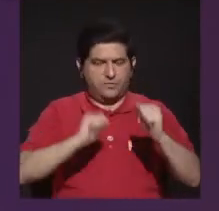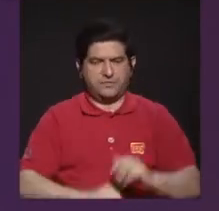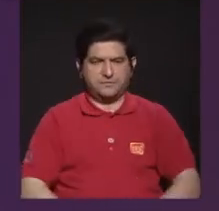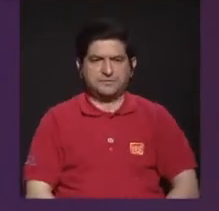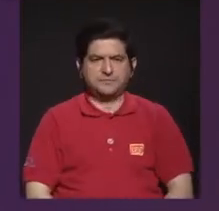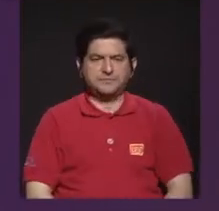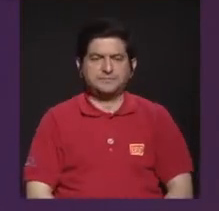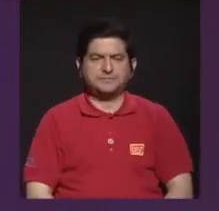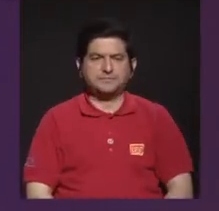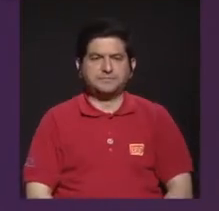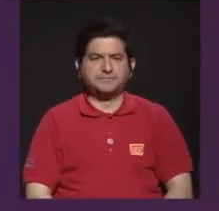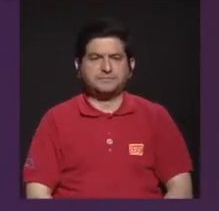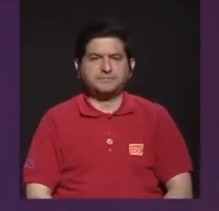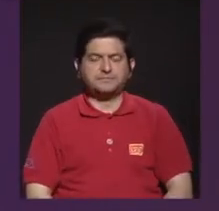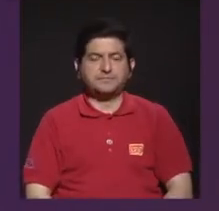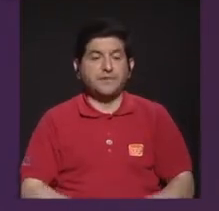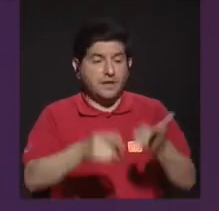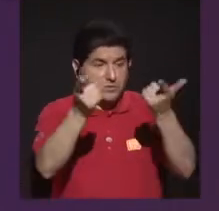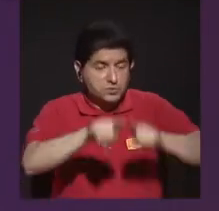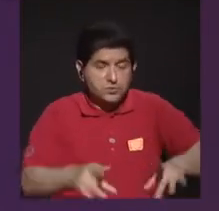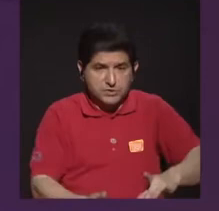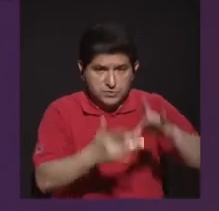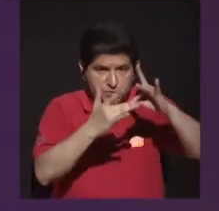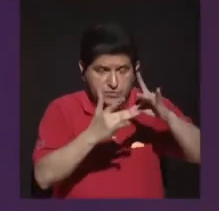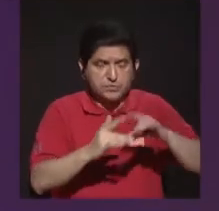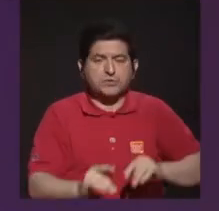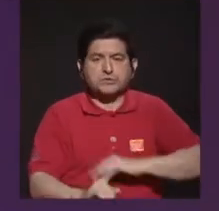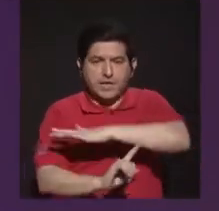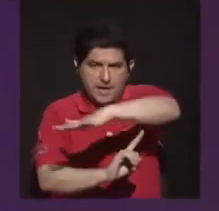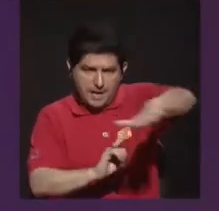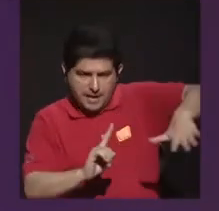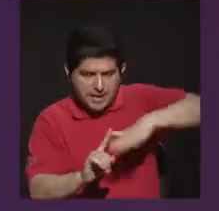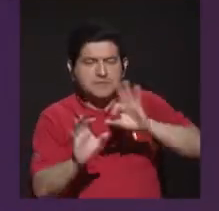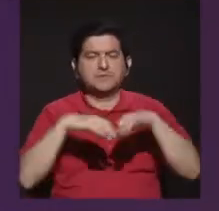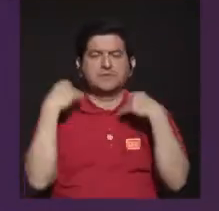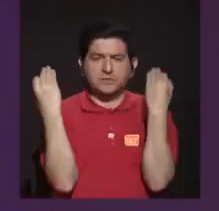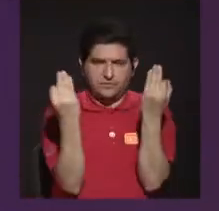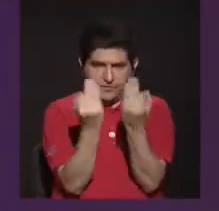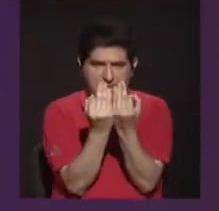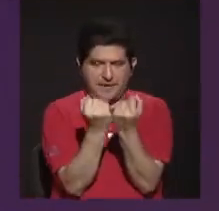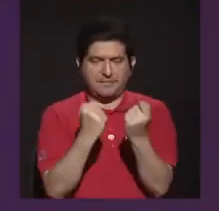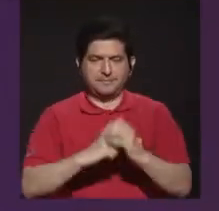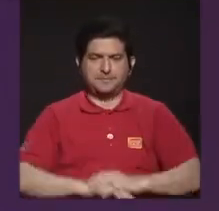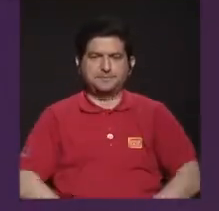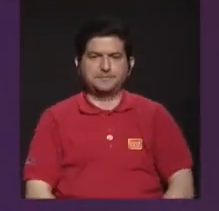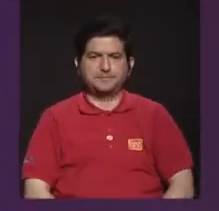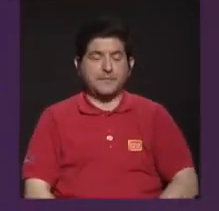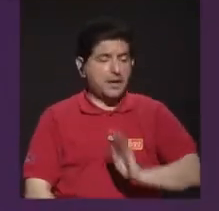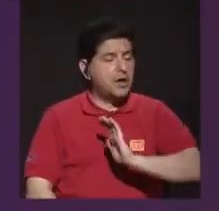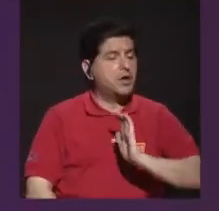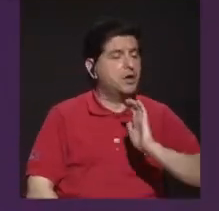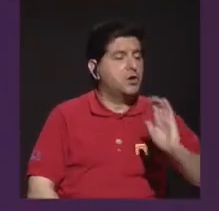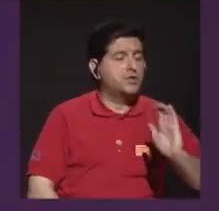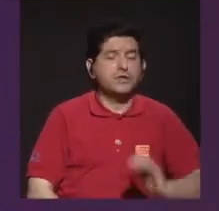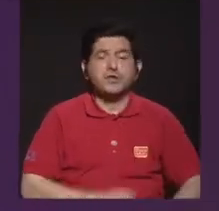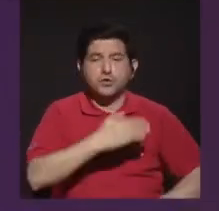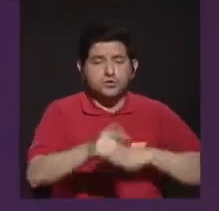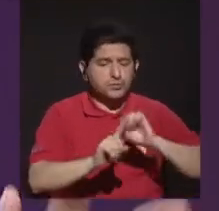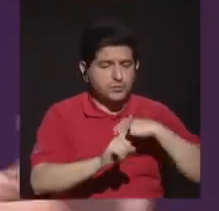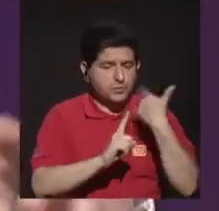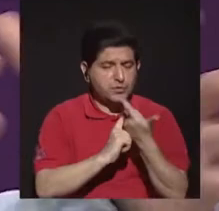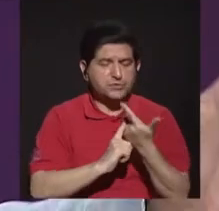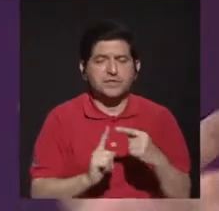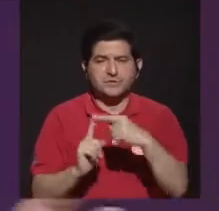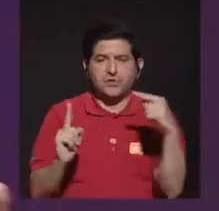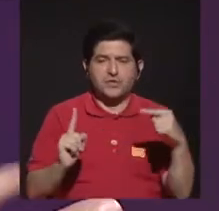y se dan principalmente en los entornos familiares, ¿no? Todo niño se socializa a partir de su